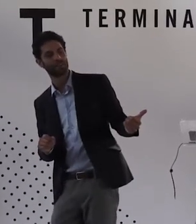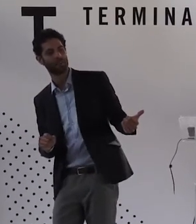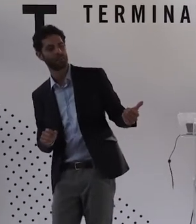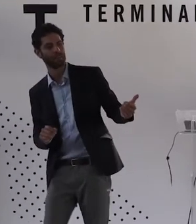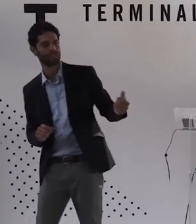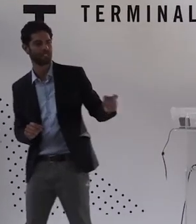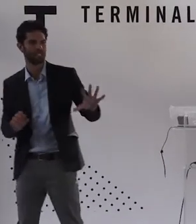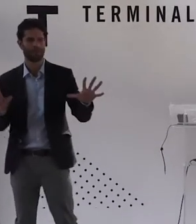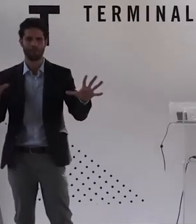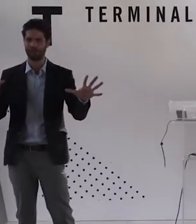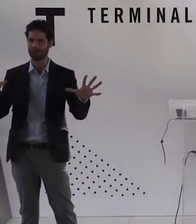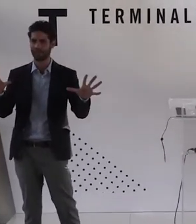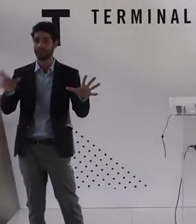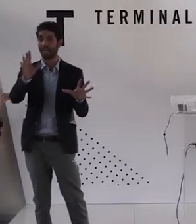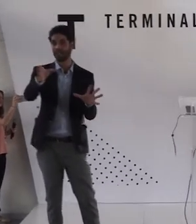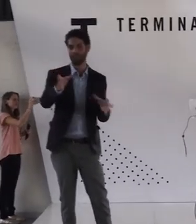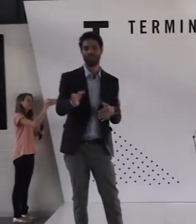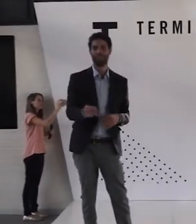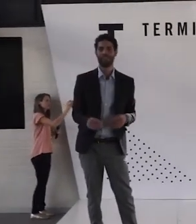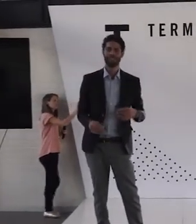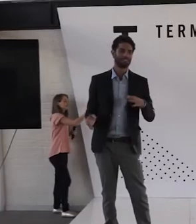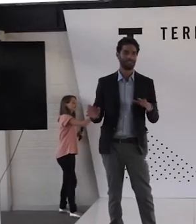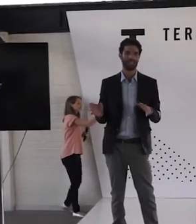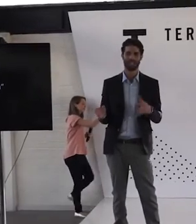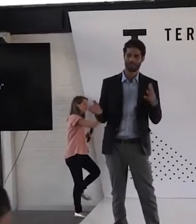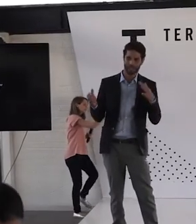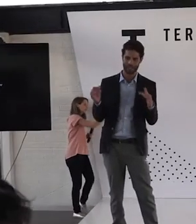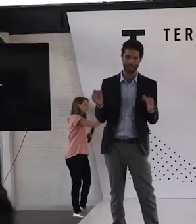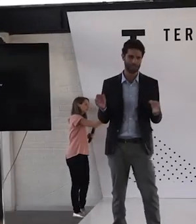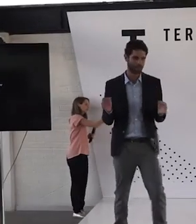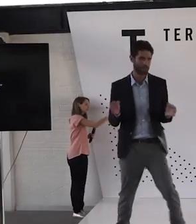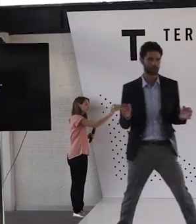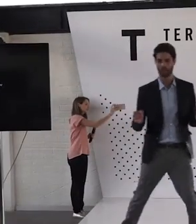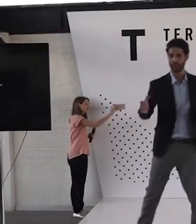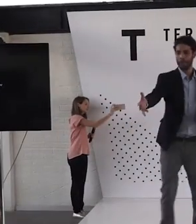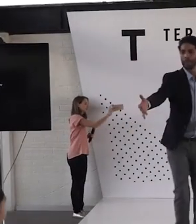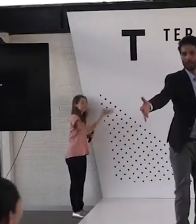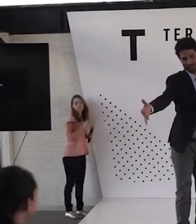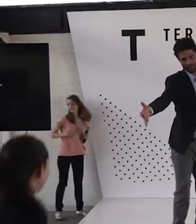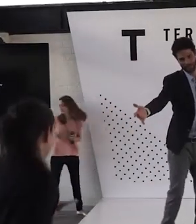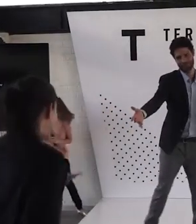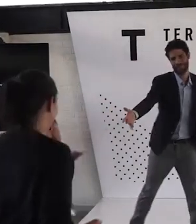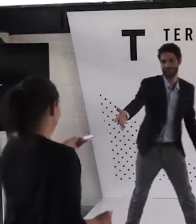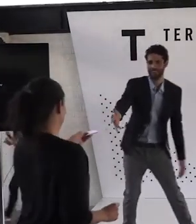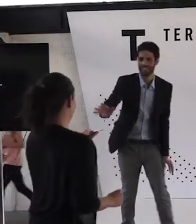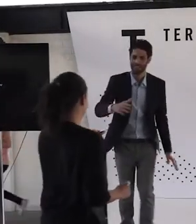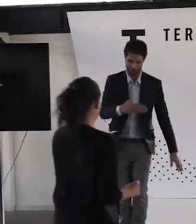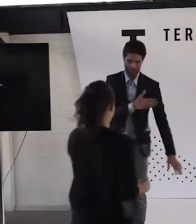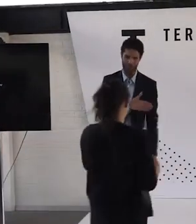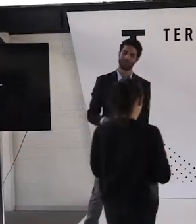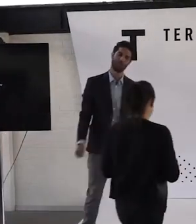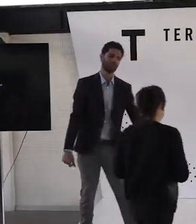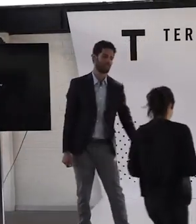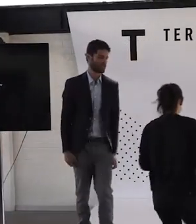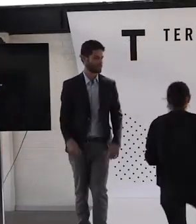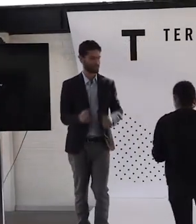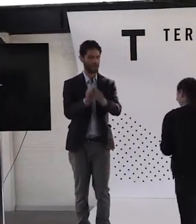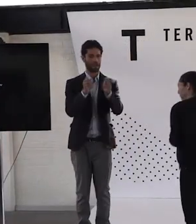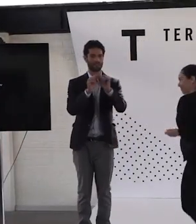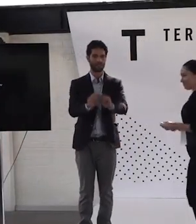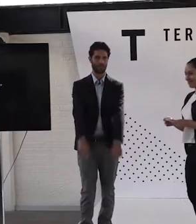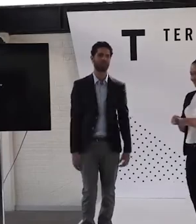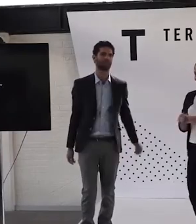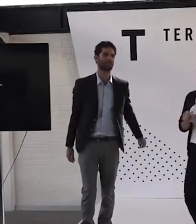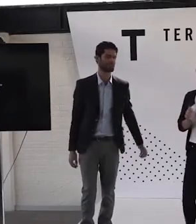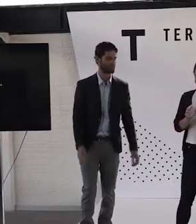al frente, por favor? ¿Quién tiene el papelito? Sí. Ah, yo ya, de hecho. Ok, ven. No, párate tú. Quiero que, por